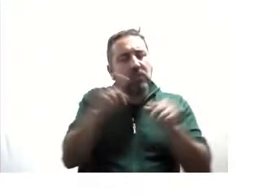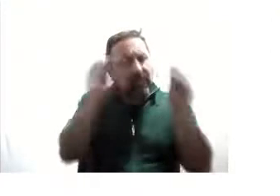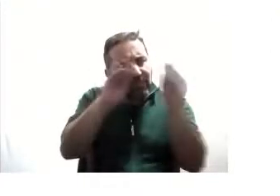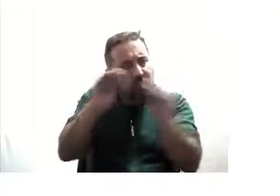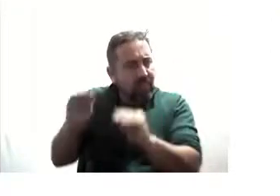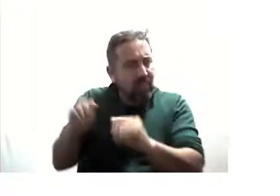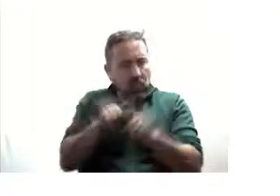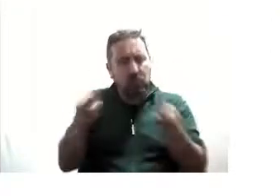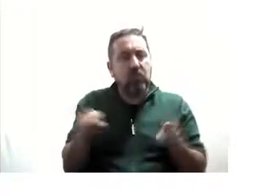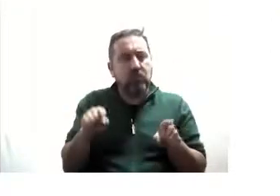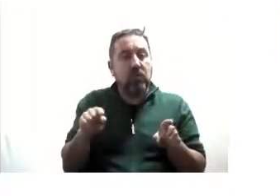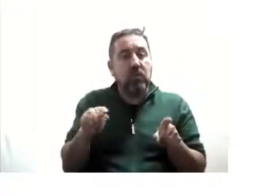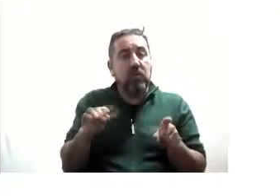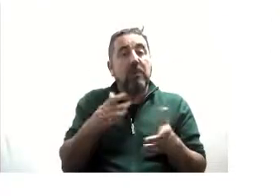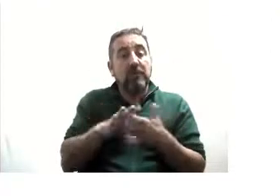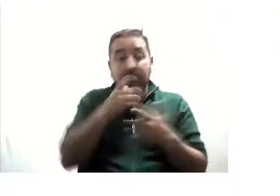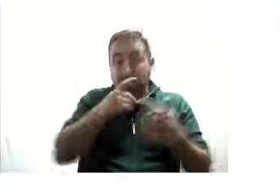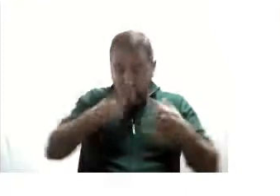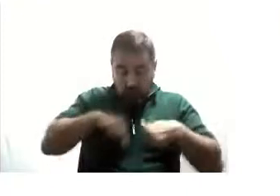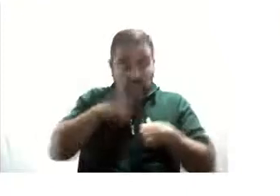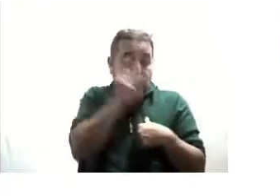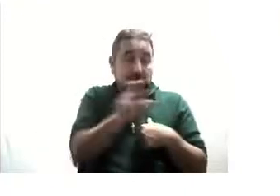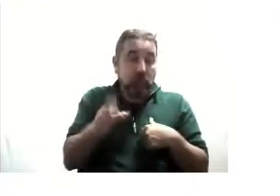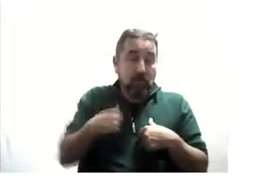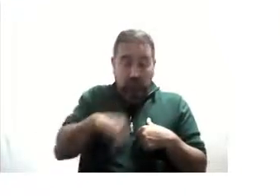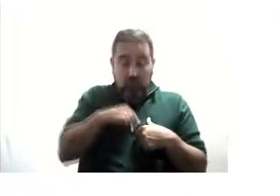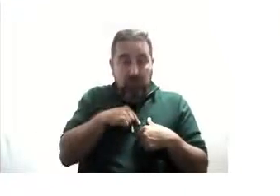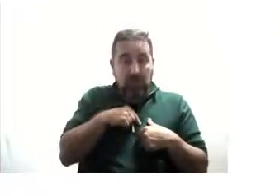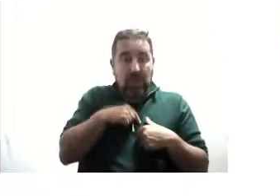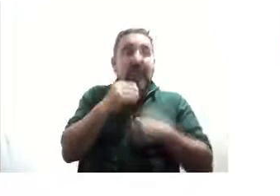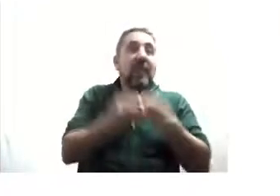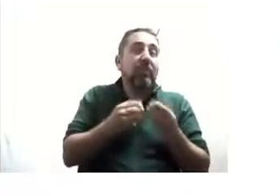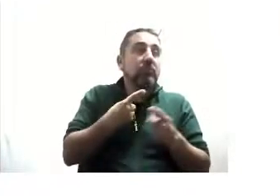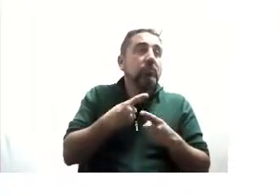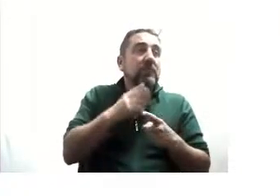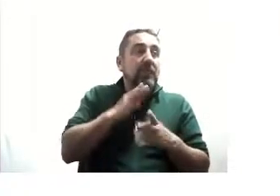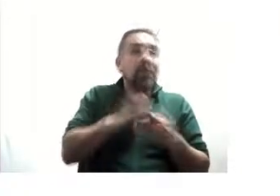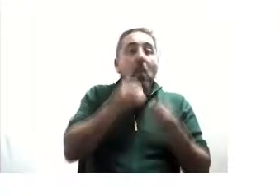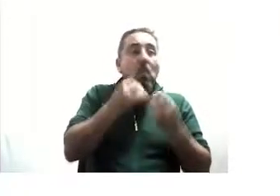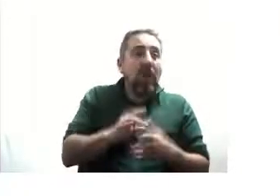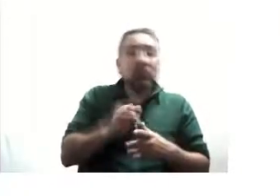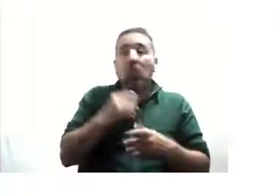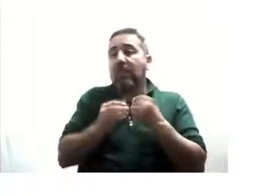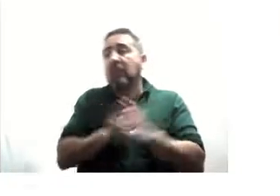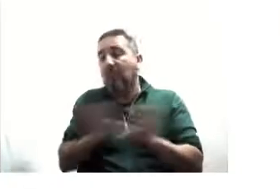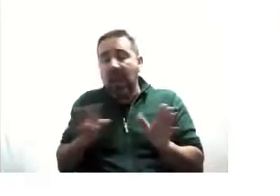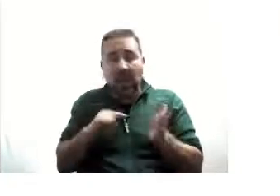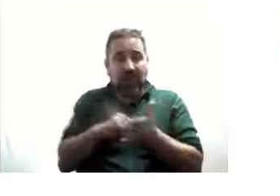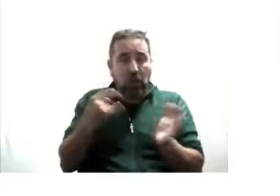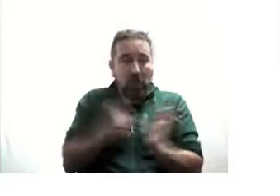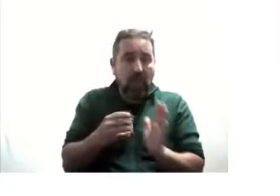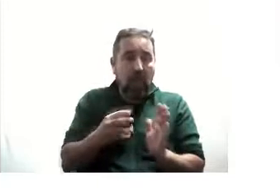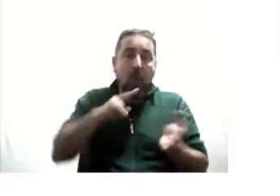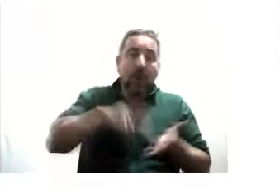final somos las personas, ¿no?, las que hacemos buenas o malas las tecnologías, buenas o malas los